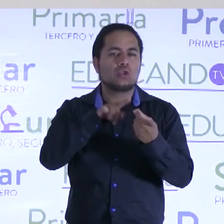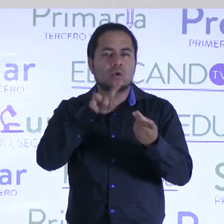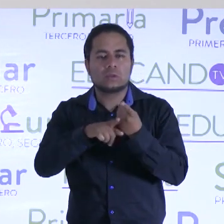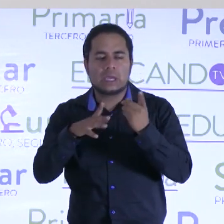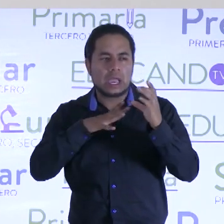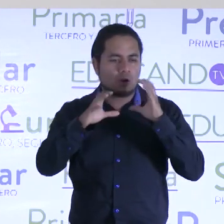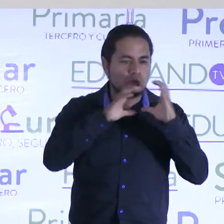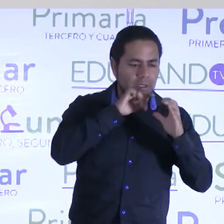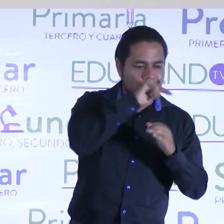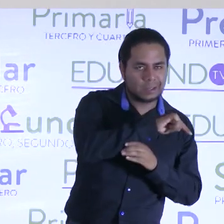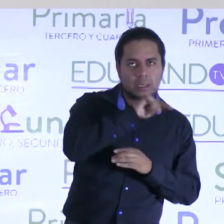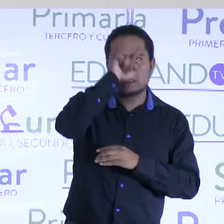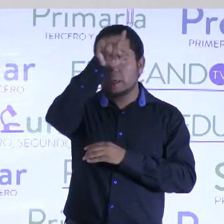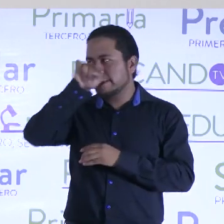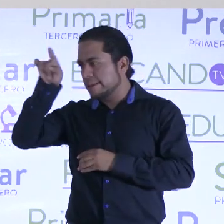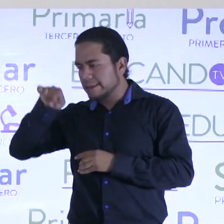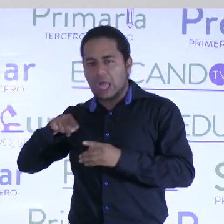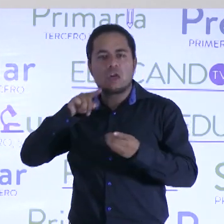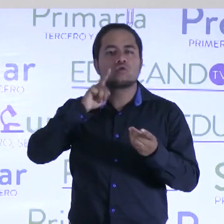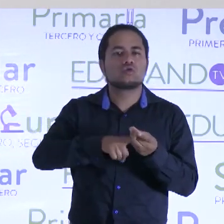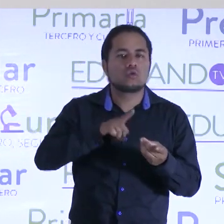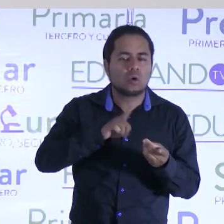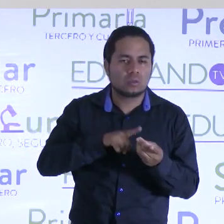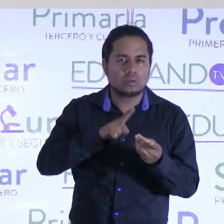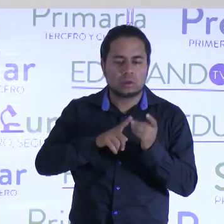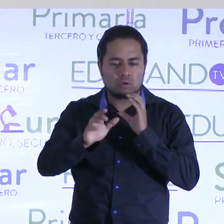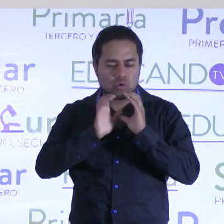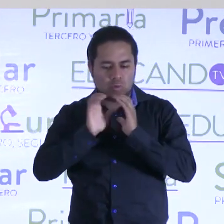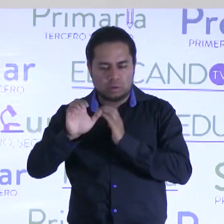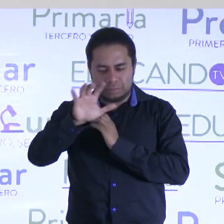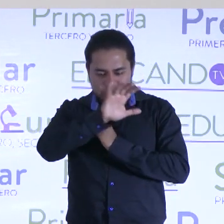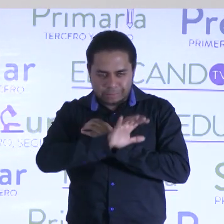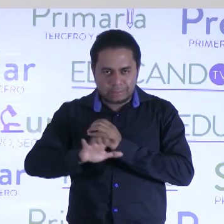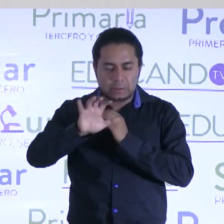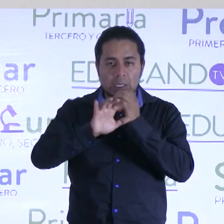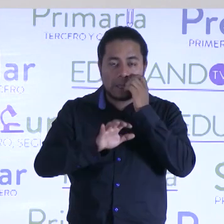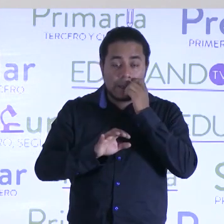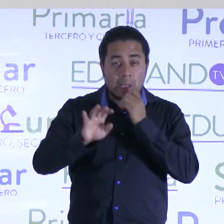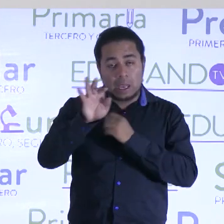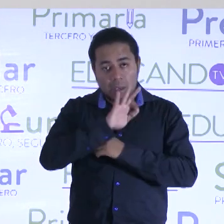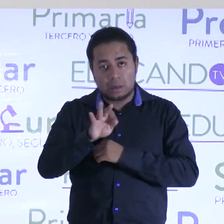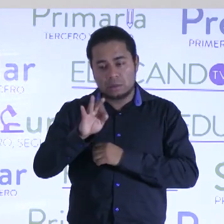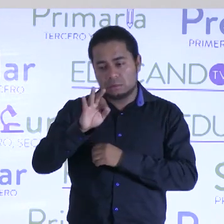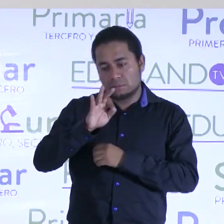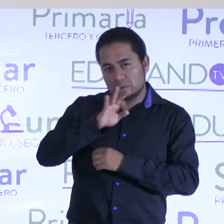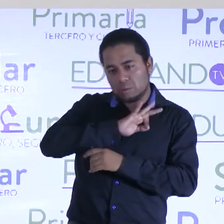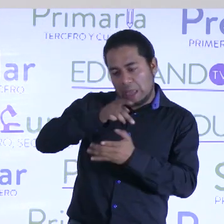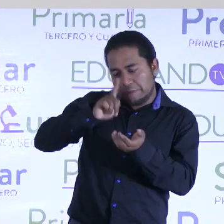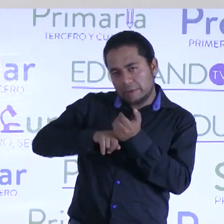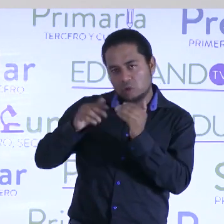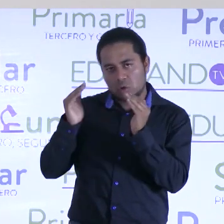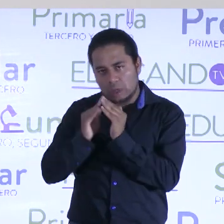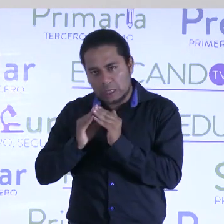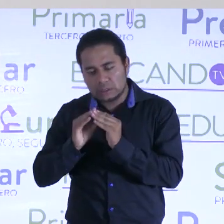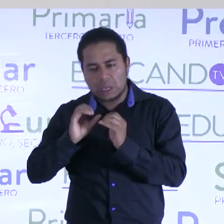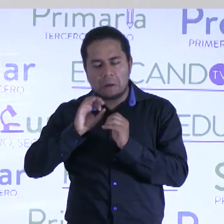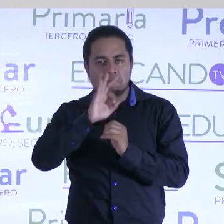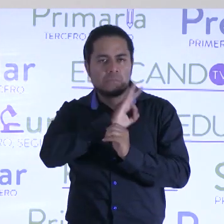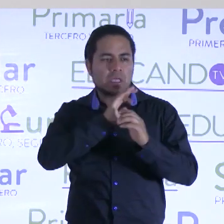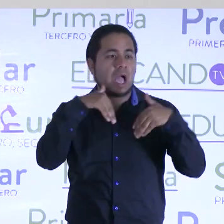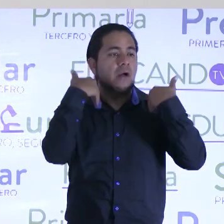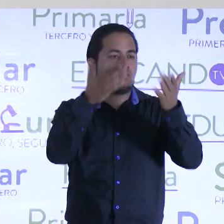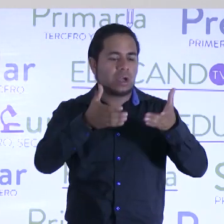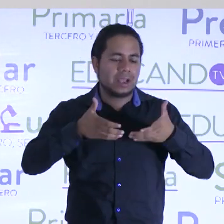desarrolla el proceso de comunicación. Puede ser en la casa, puede ser